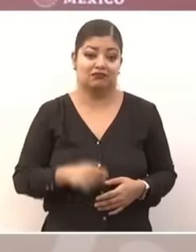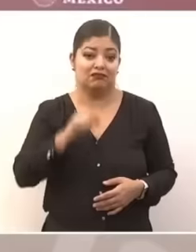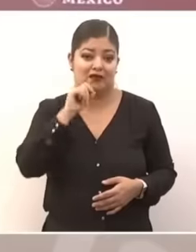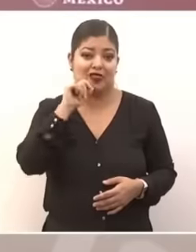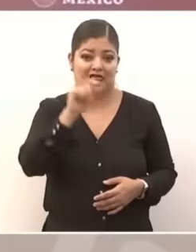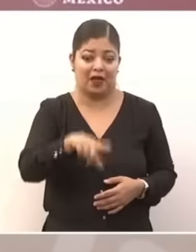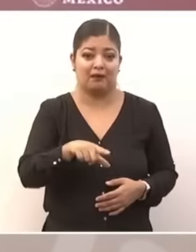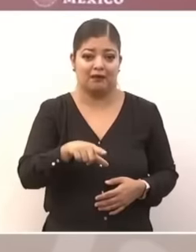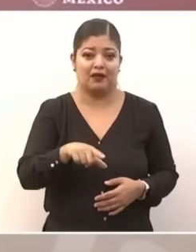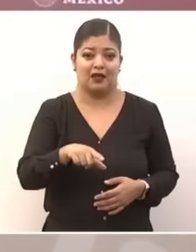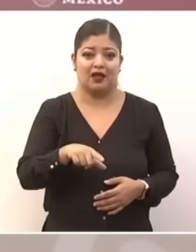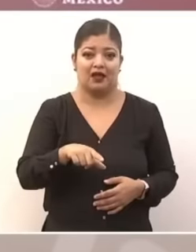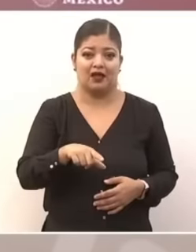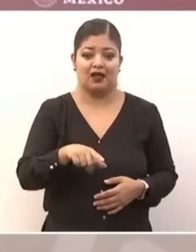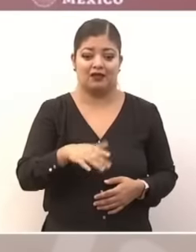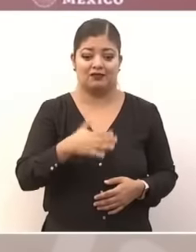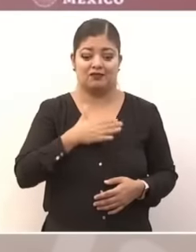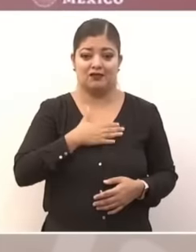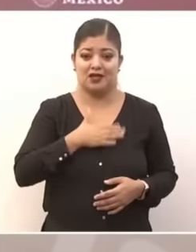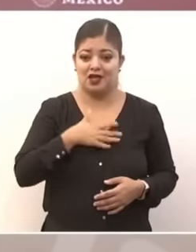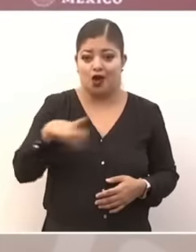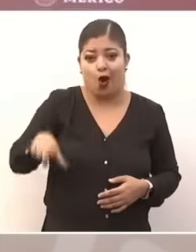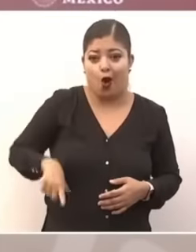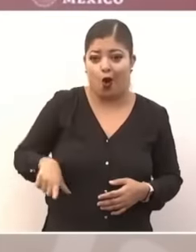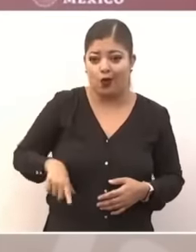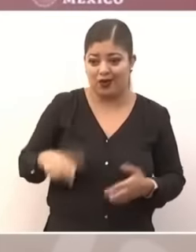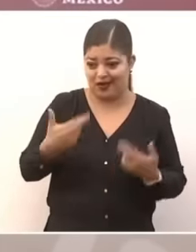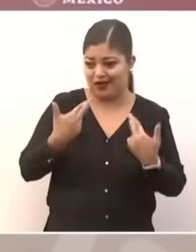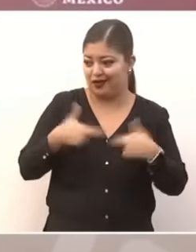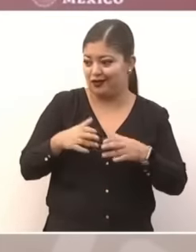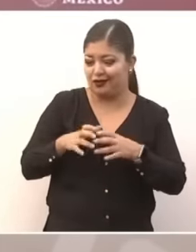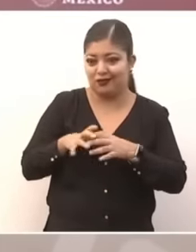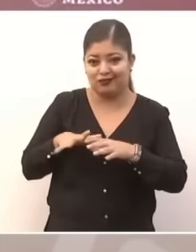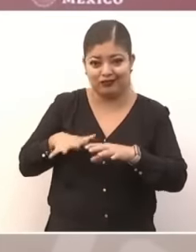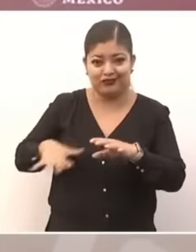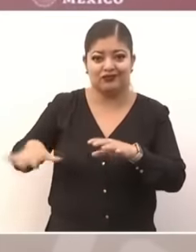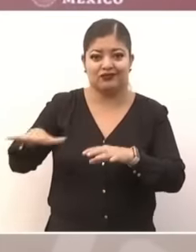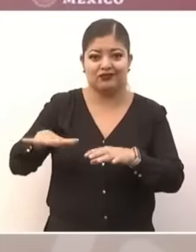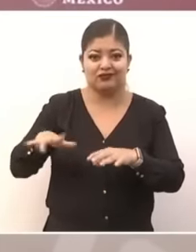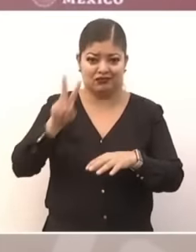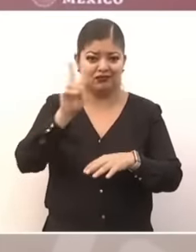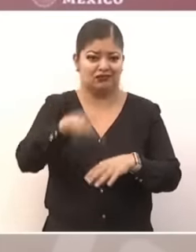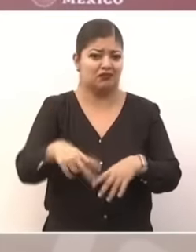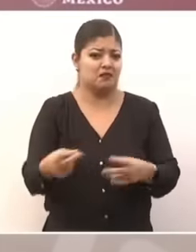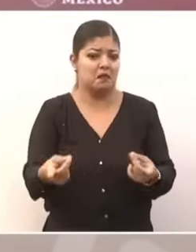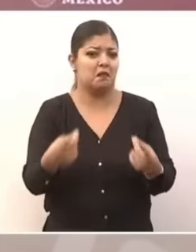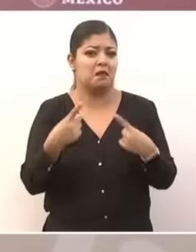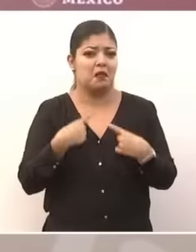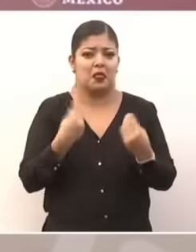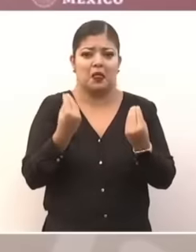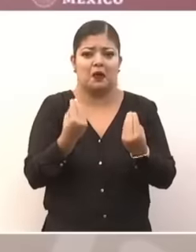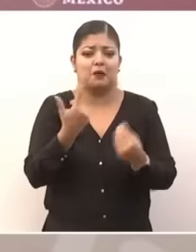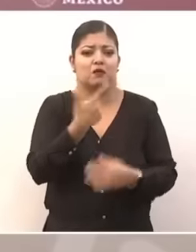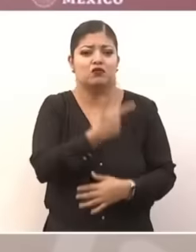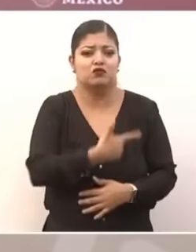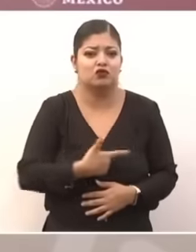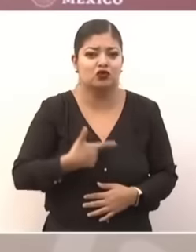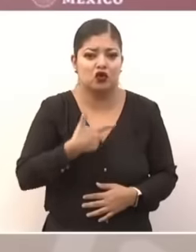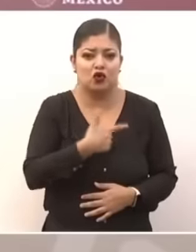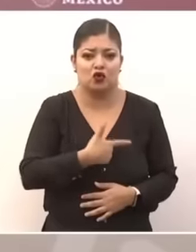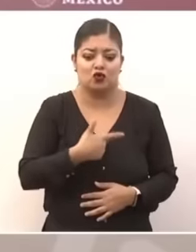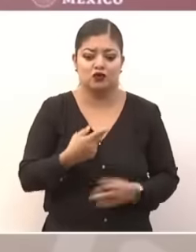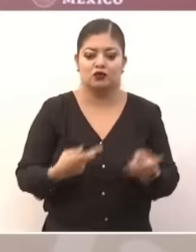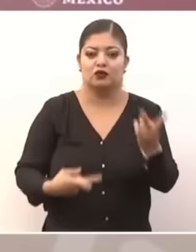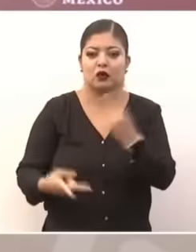gobierno que represento, y también nos da muchísimo gusto el venir